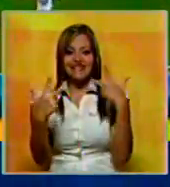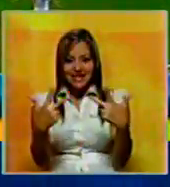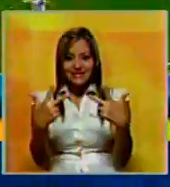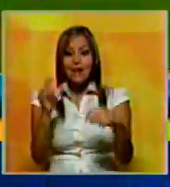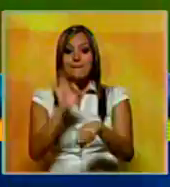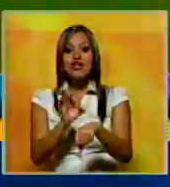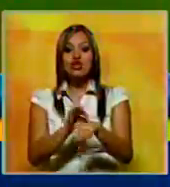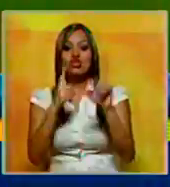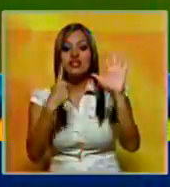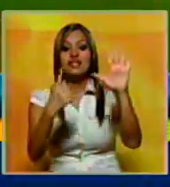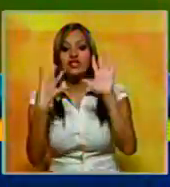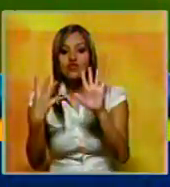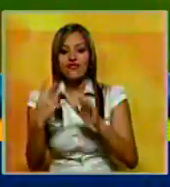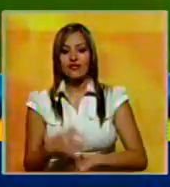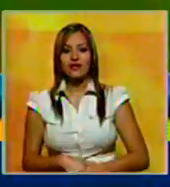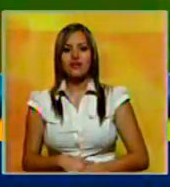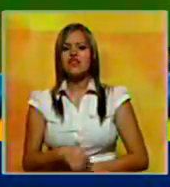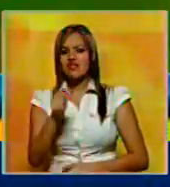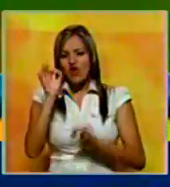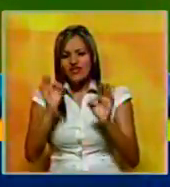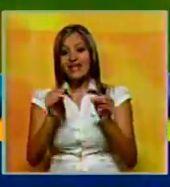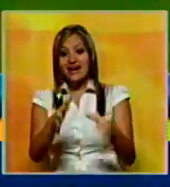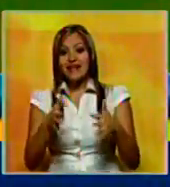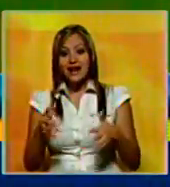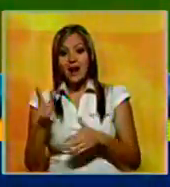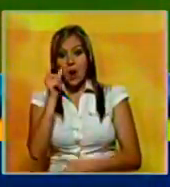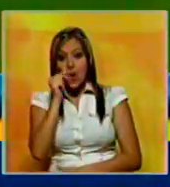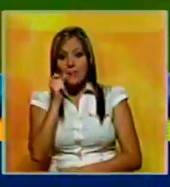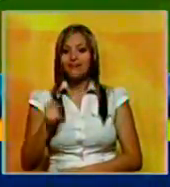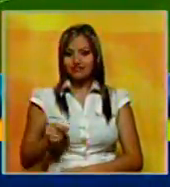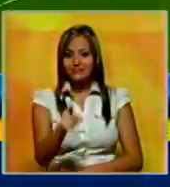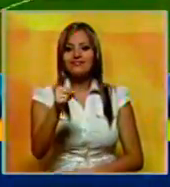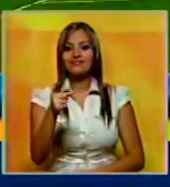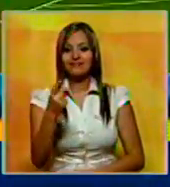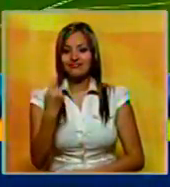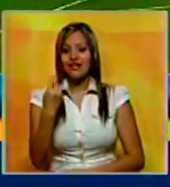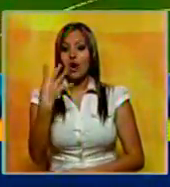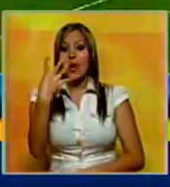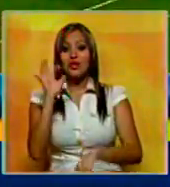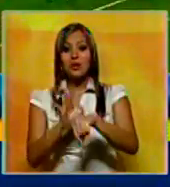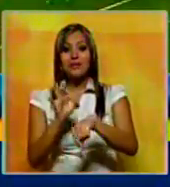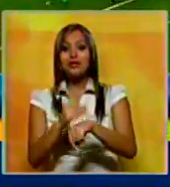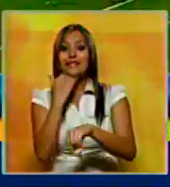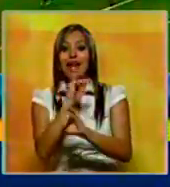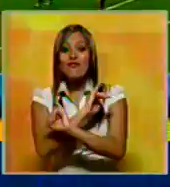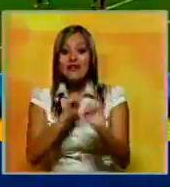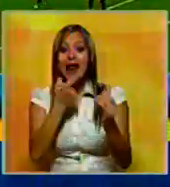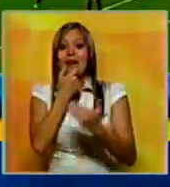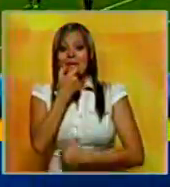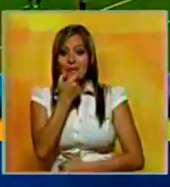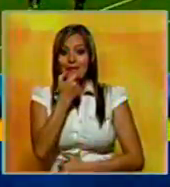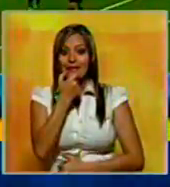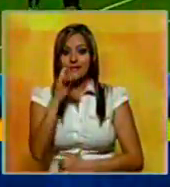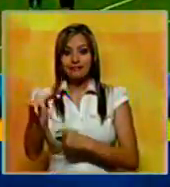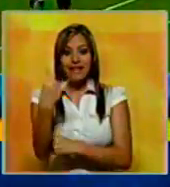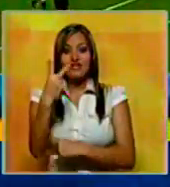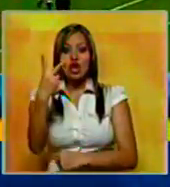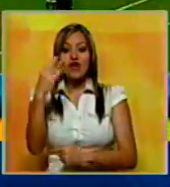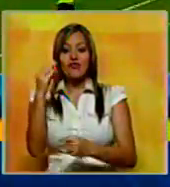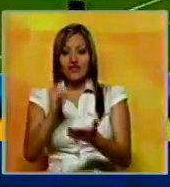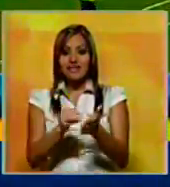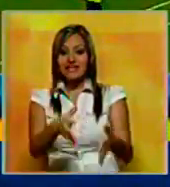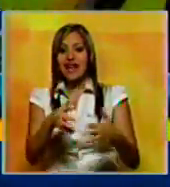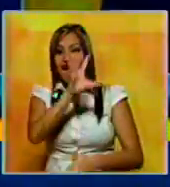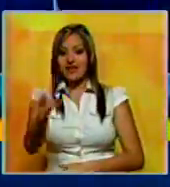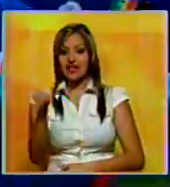los 69 el gol de la Victoria lo marcó Sebastian giovinco 4 minutos para el pitazo final segunda Victoria para Italia